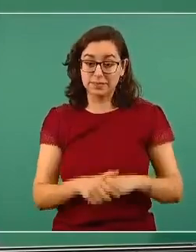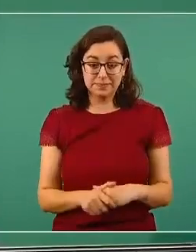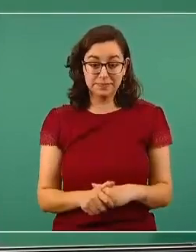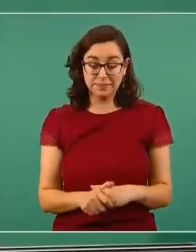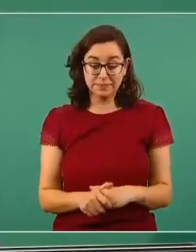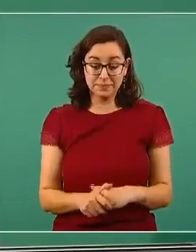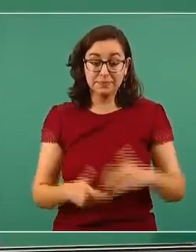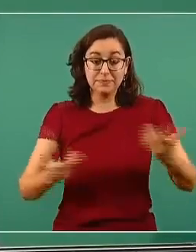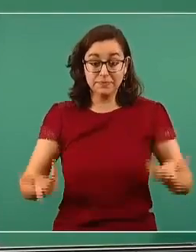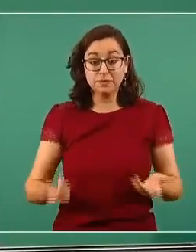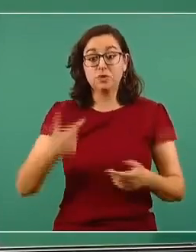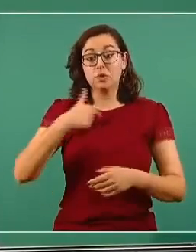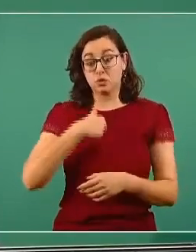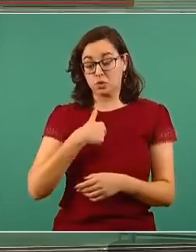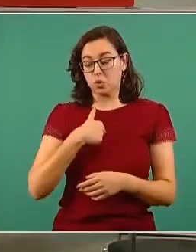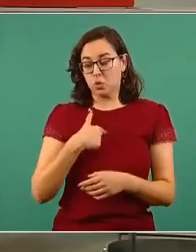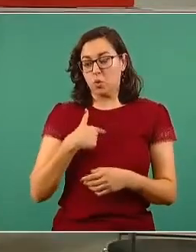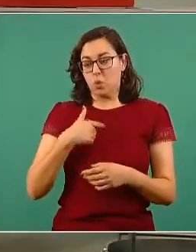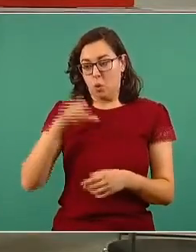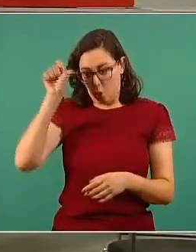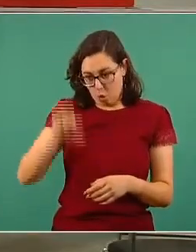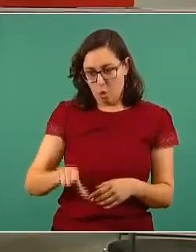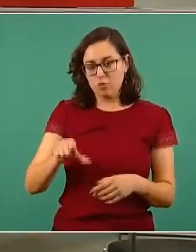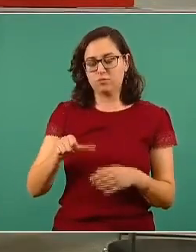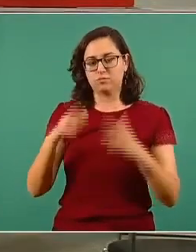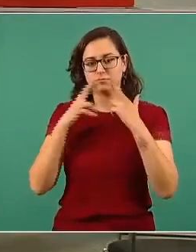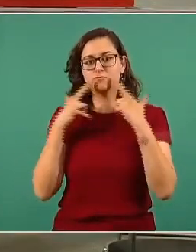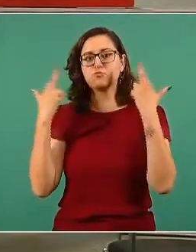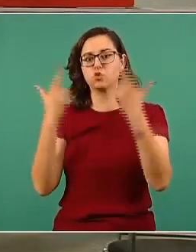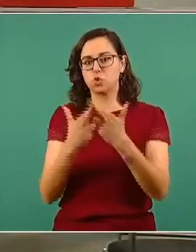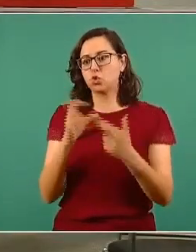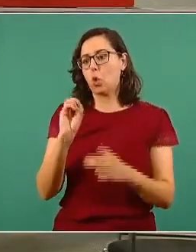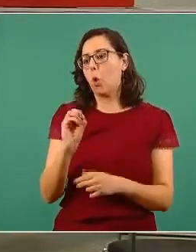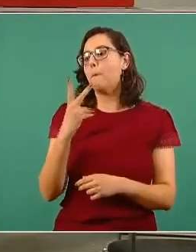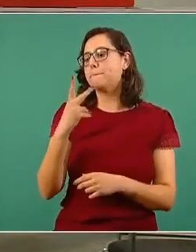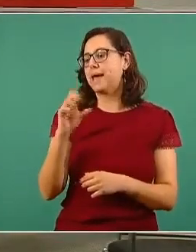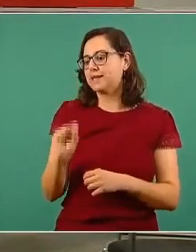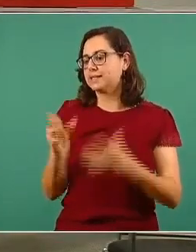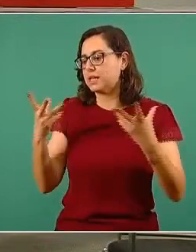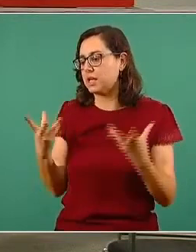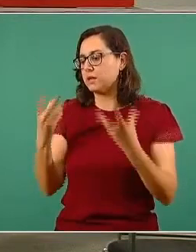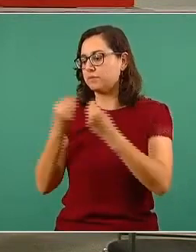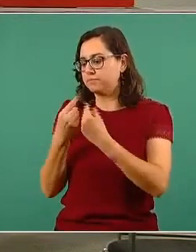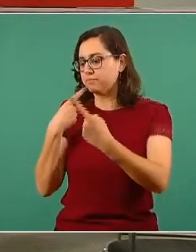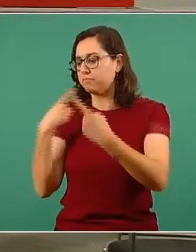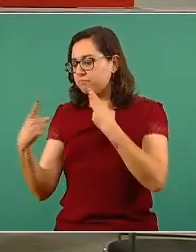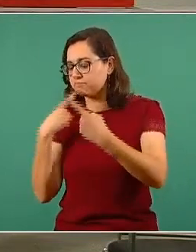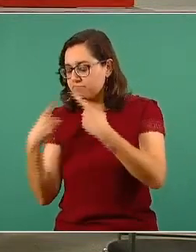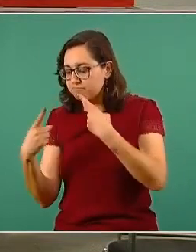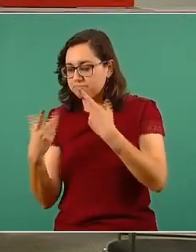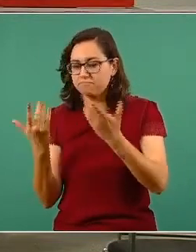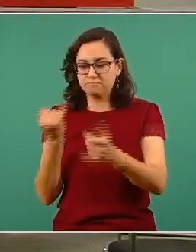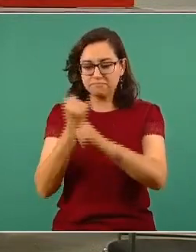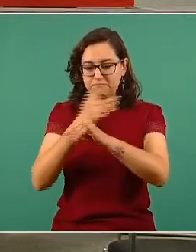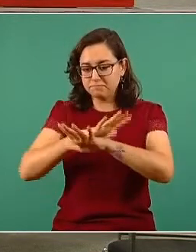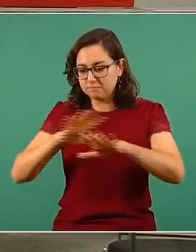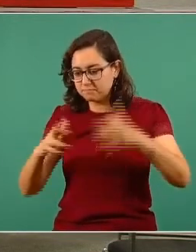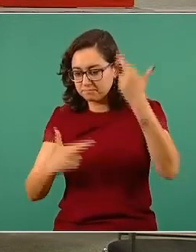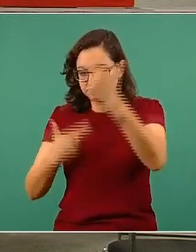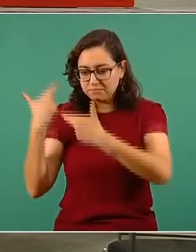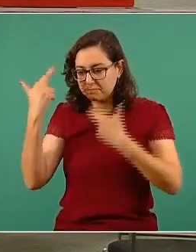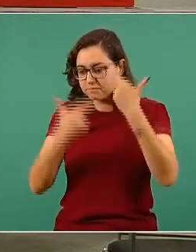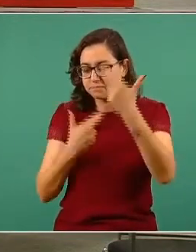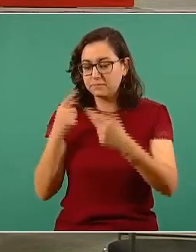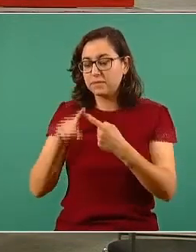los representantes de la OPS en México, a quienes apreciamos y respetamos mucho, y revisábamos con Cristian Morales, con